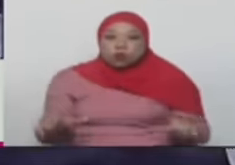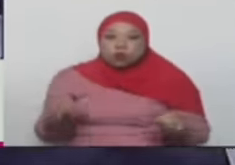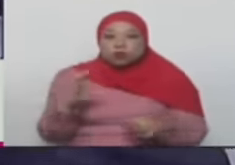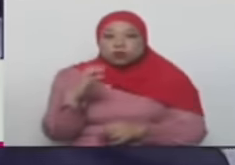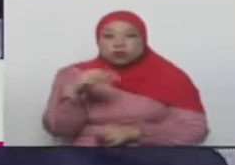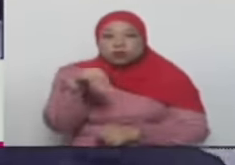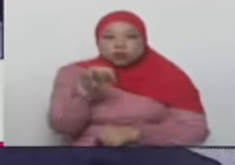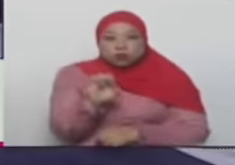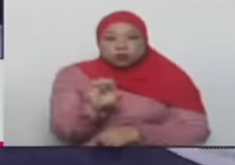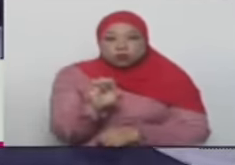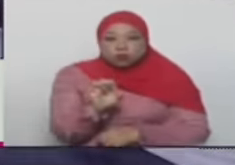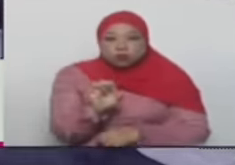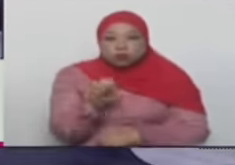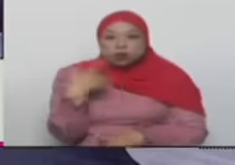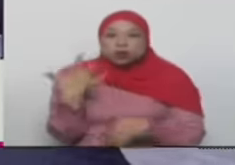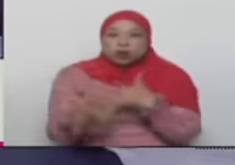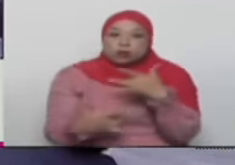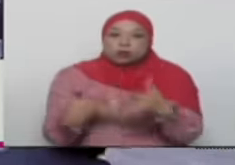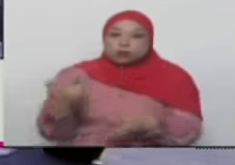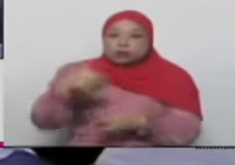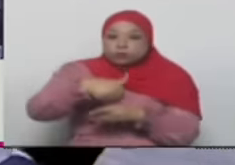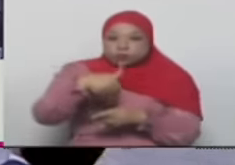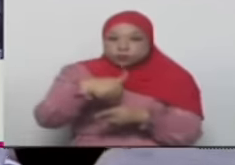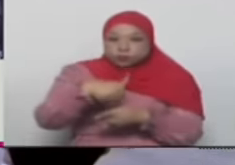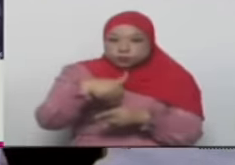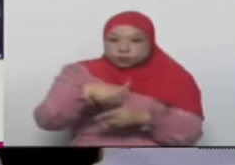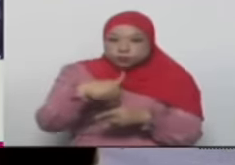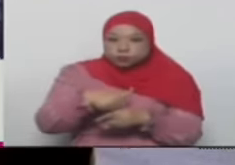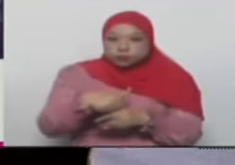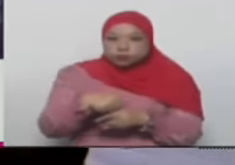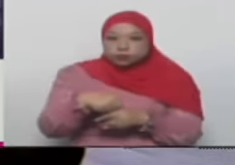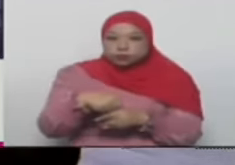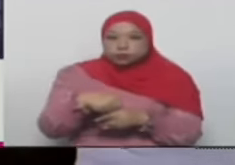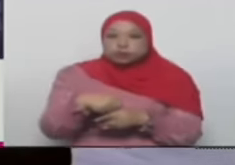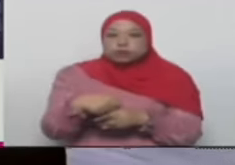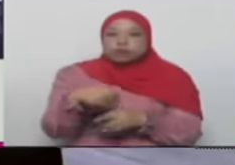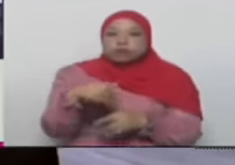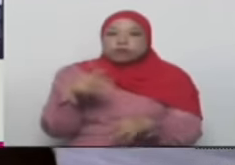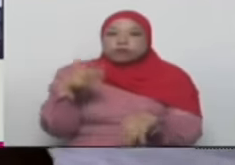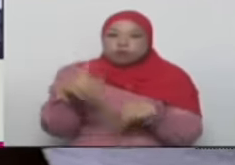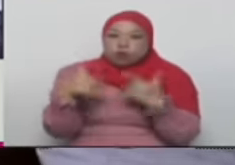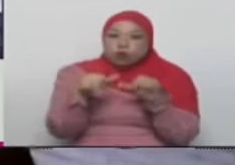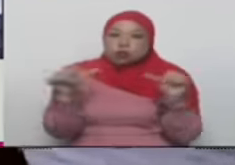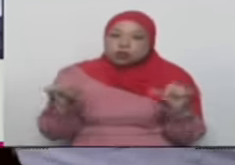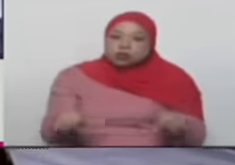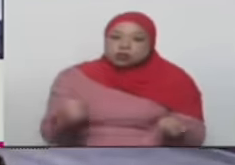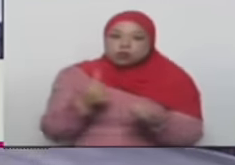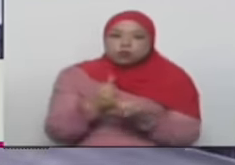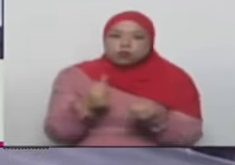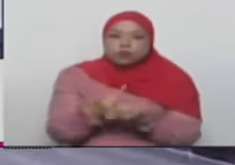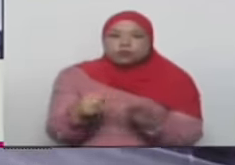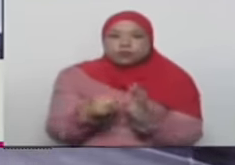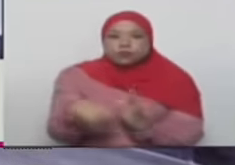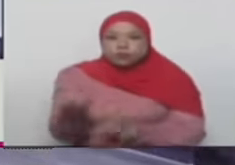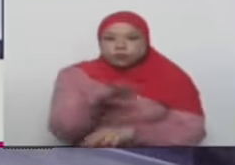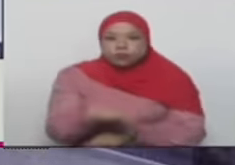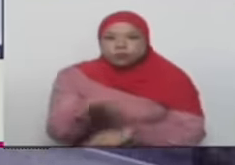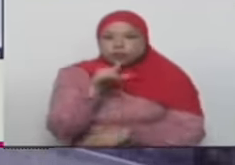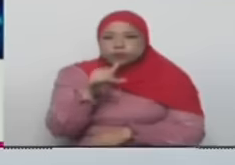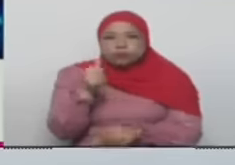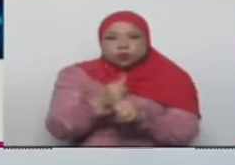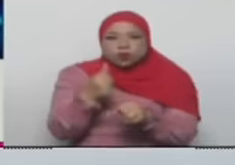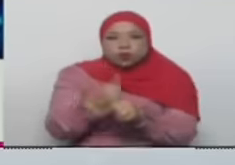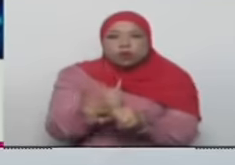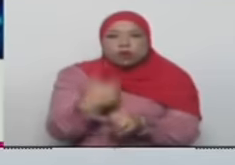CNE para hacer la consulta. Se está tratando de reconstruir un sistema donde usted como ciudadano,